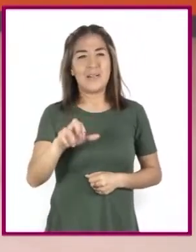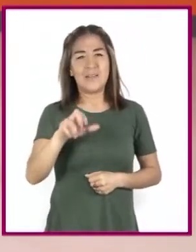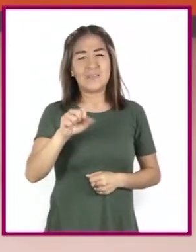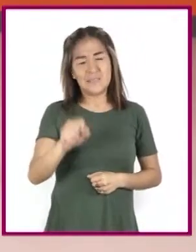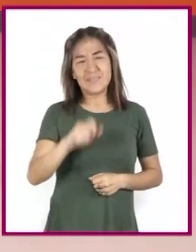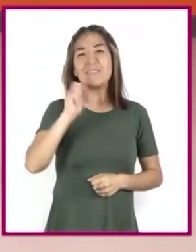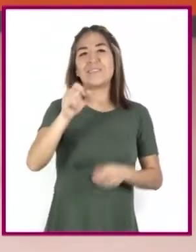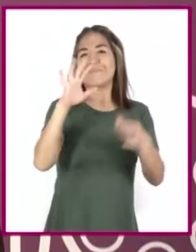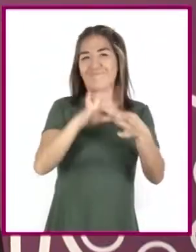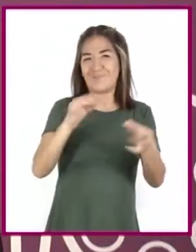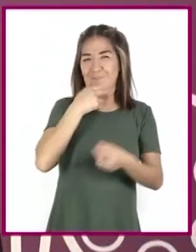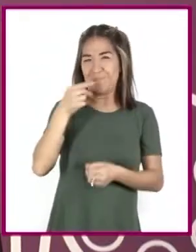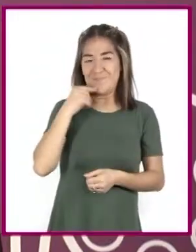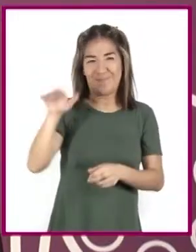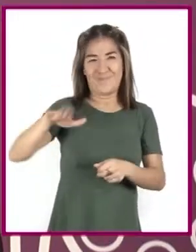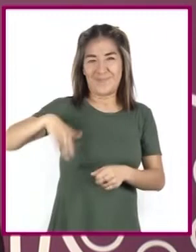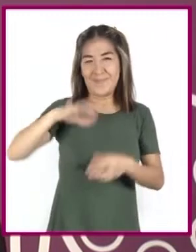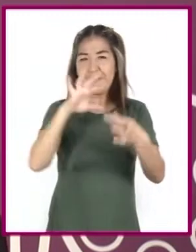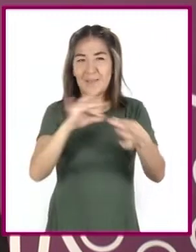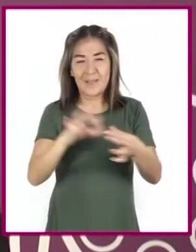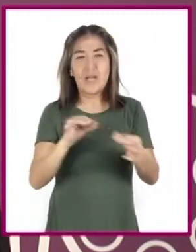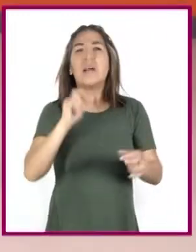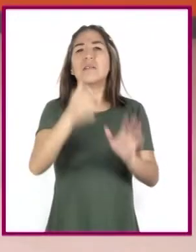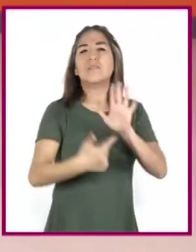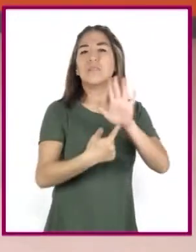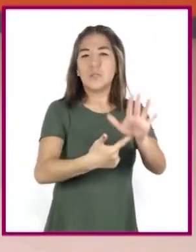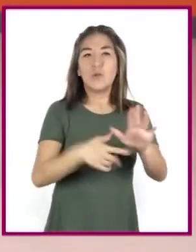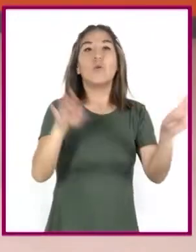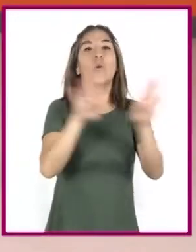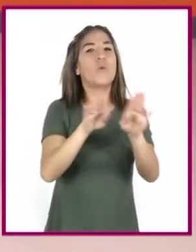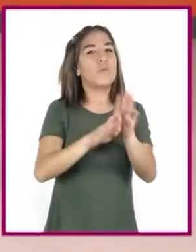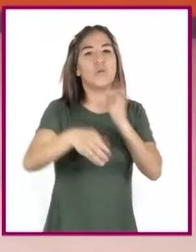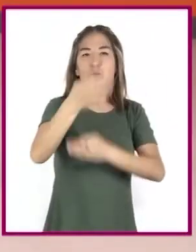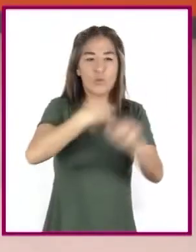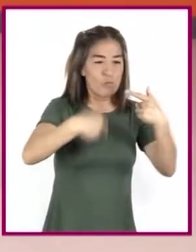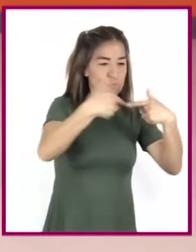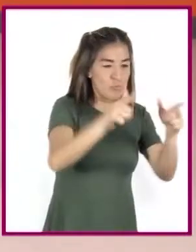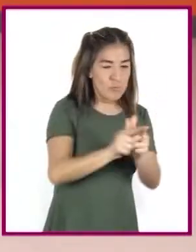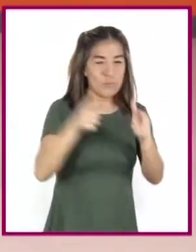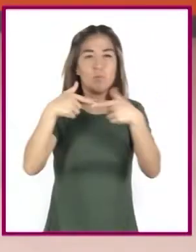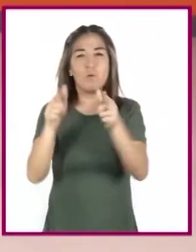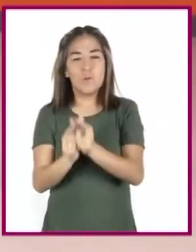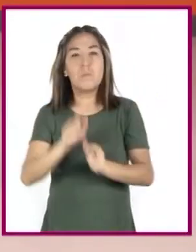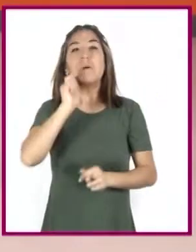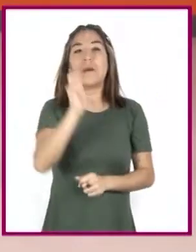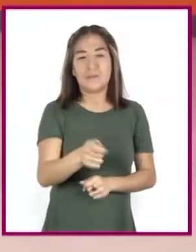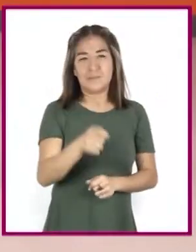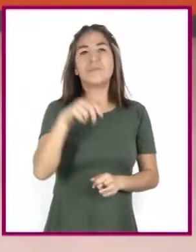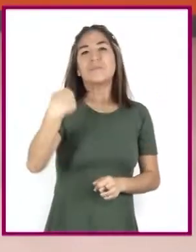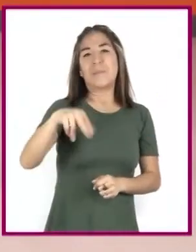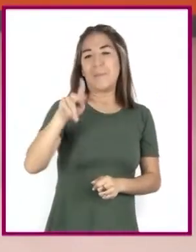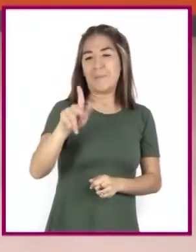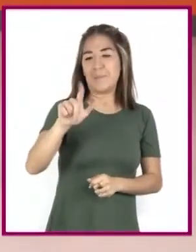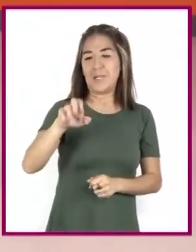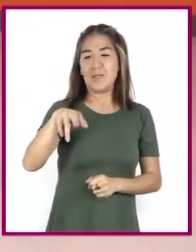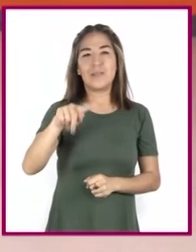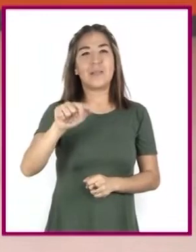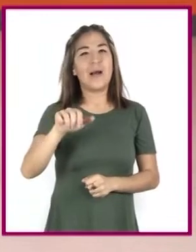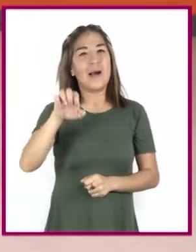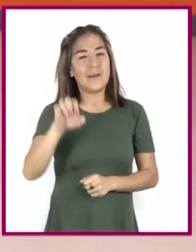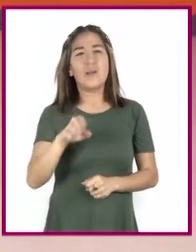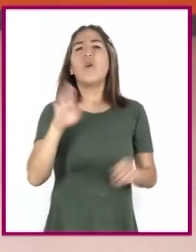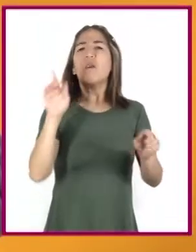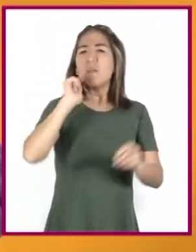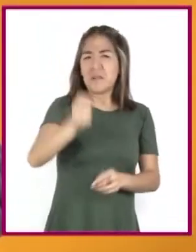mencionó, las encontramos en los organismos de todos los reinos. Y uno de ellos es el Plantae. Para recordar